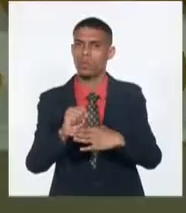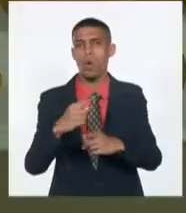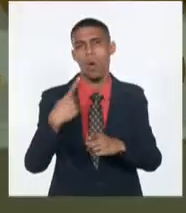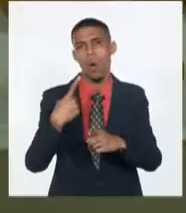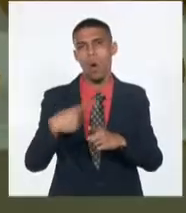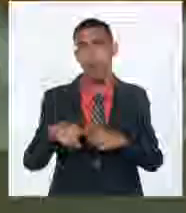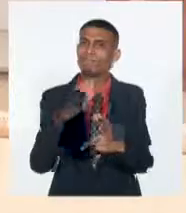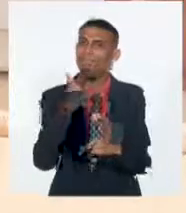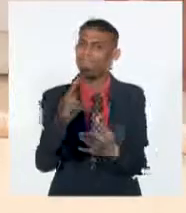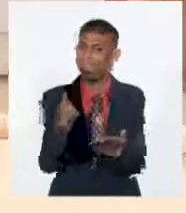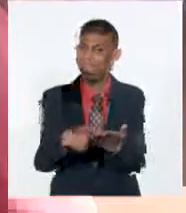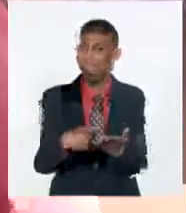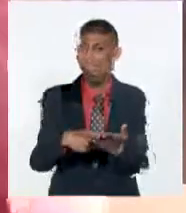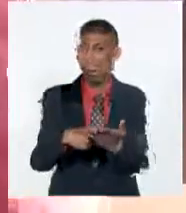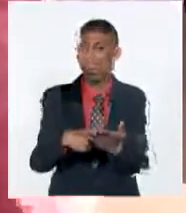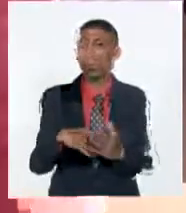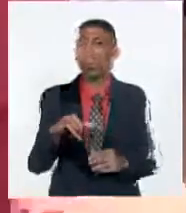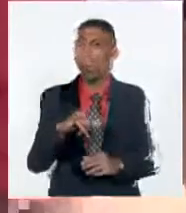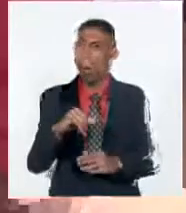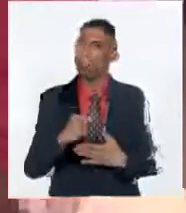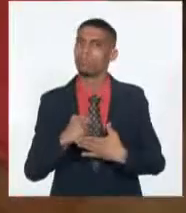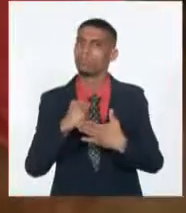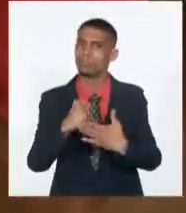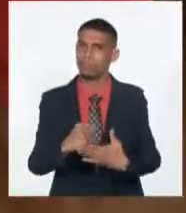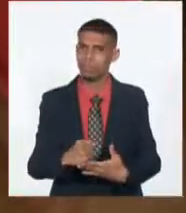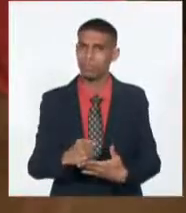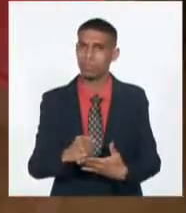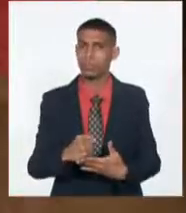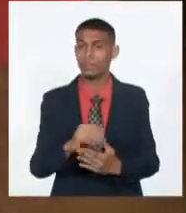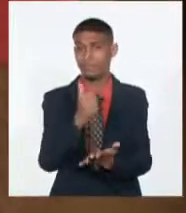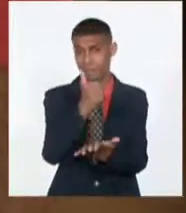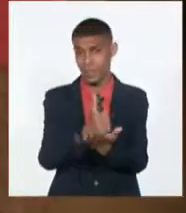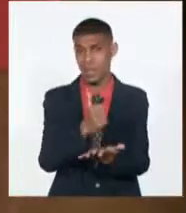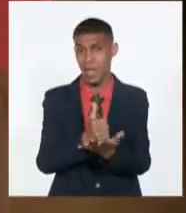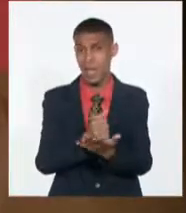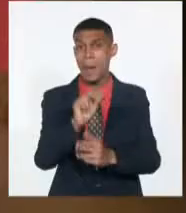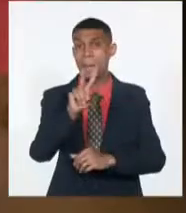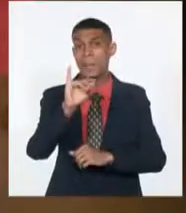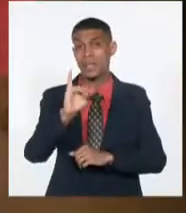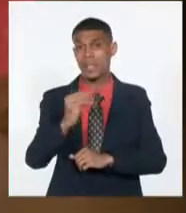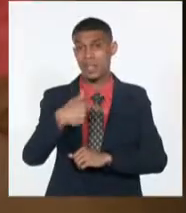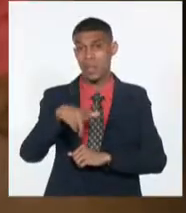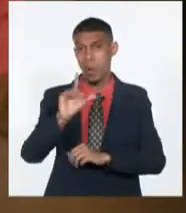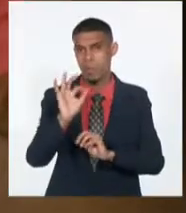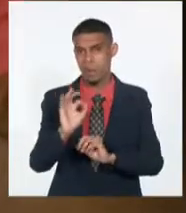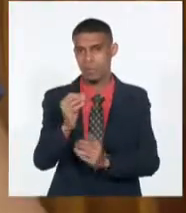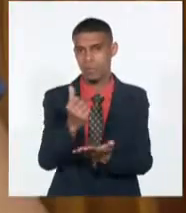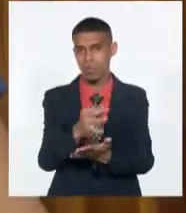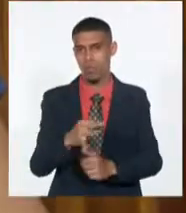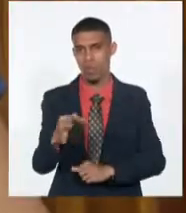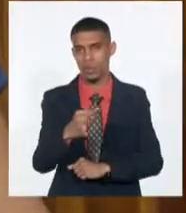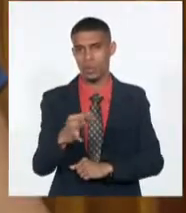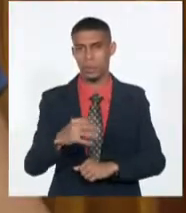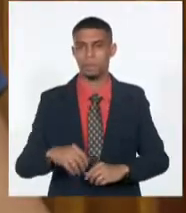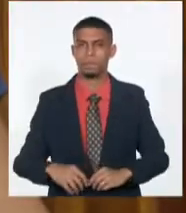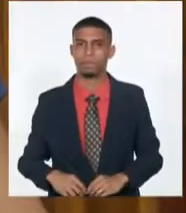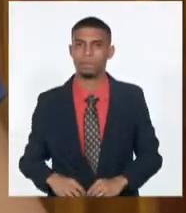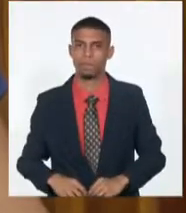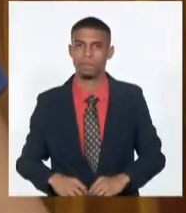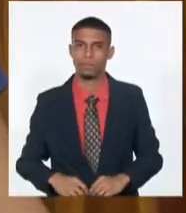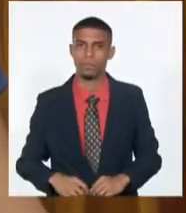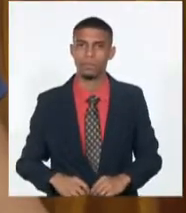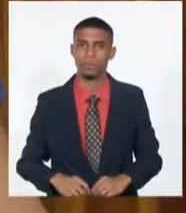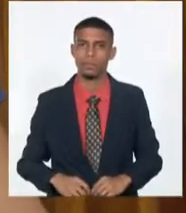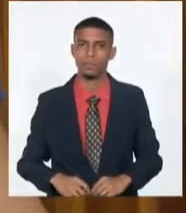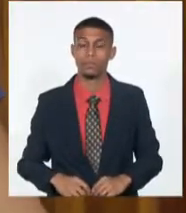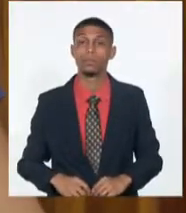mejores precios, influyeron en el otorgamiento de la sede por el 26 de julio a este municipio matancero. Hemos podido cumplir el plan de la